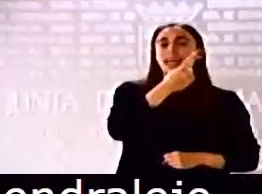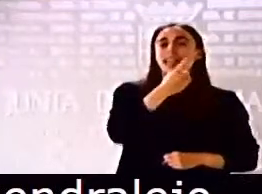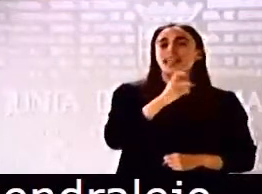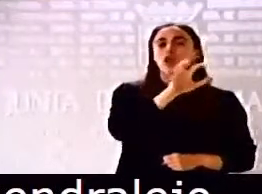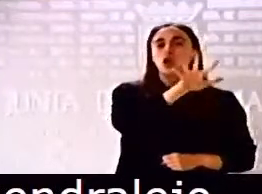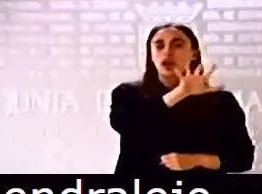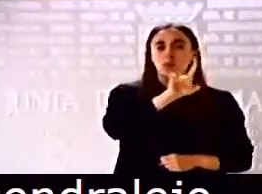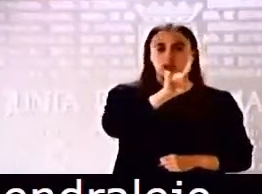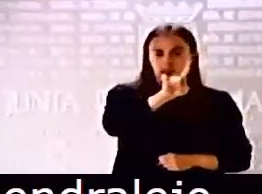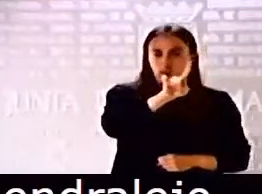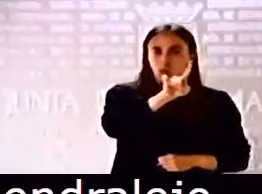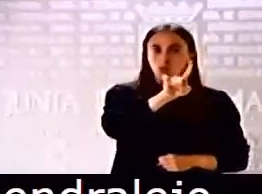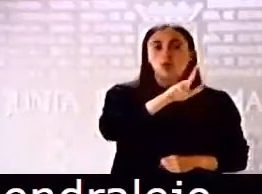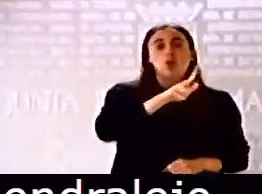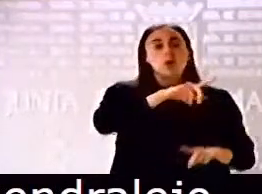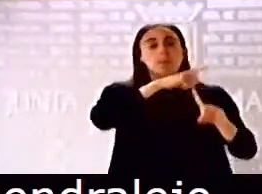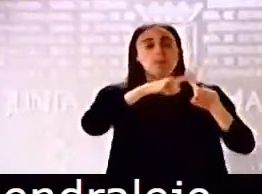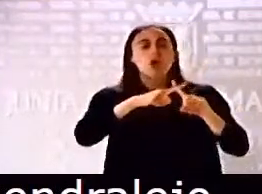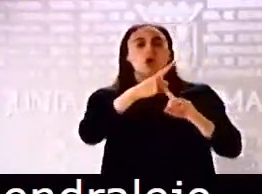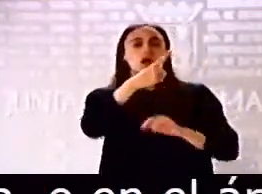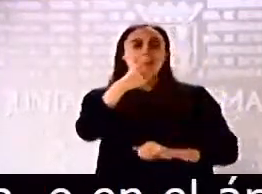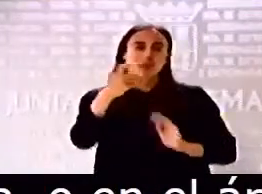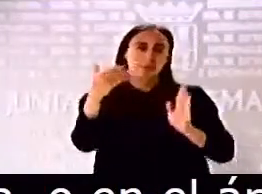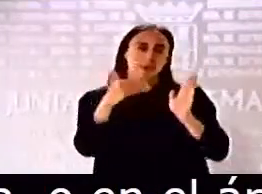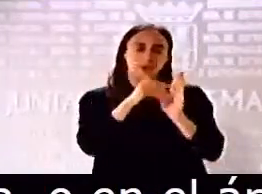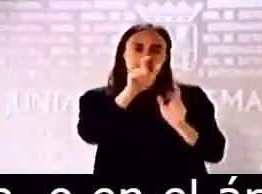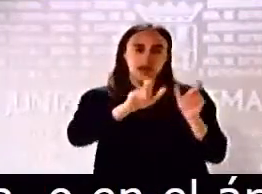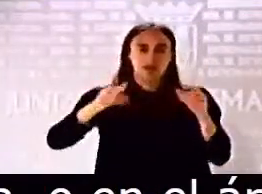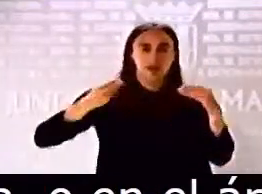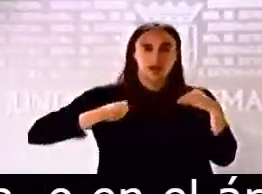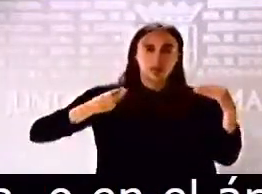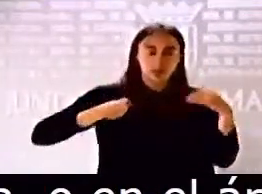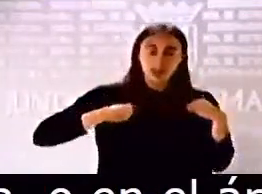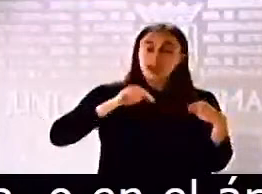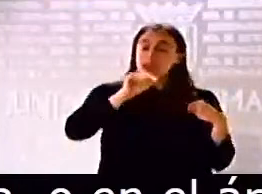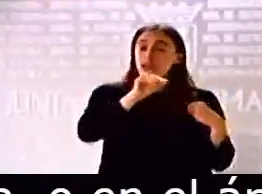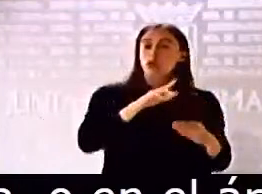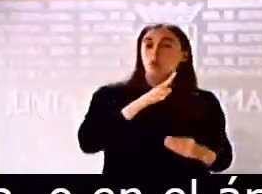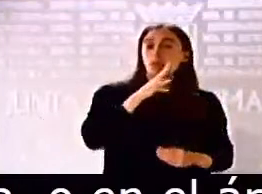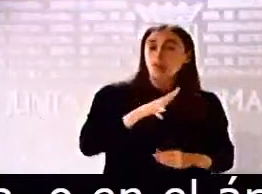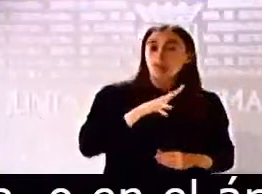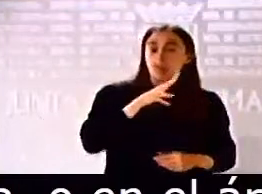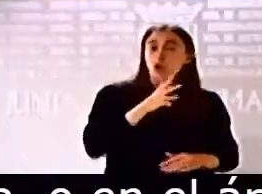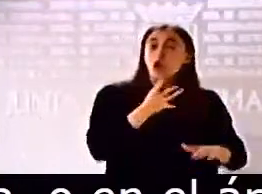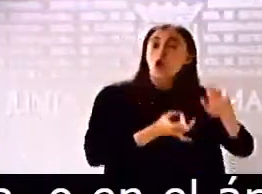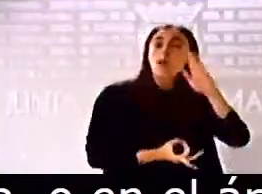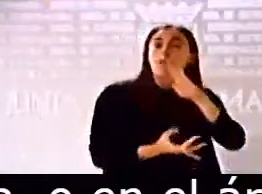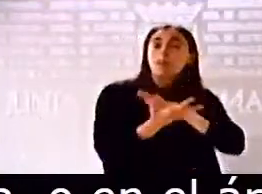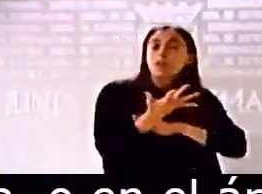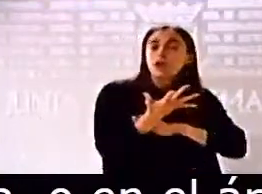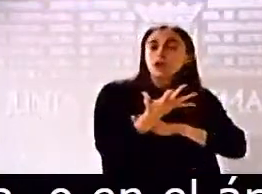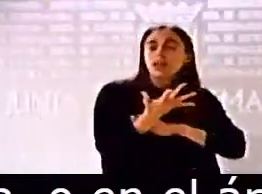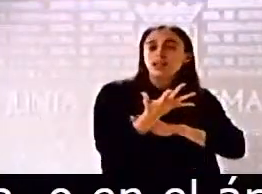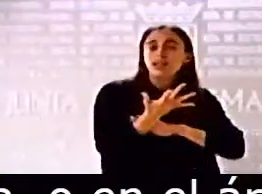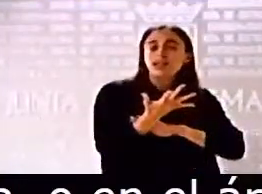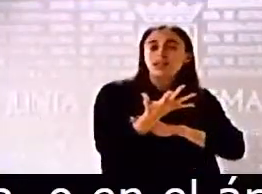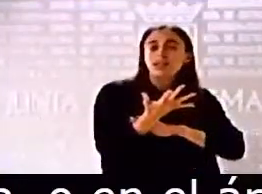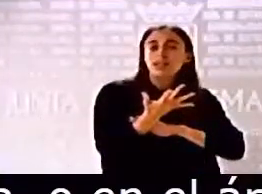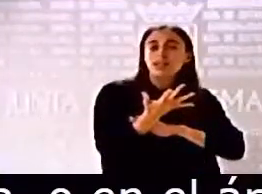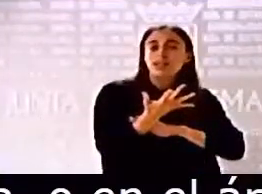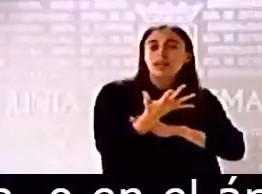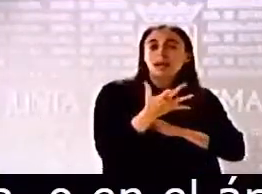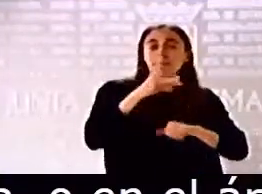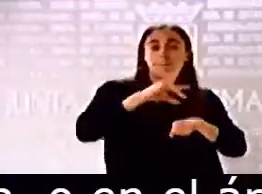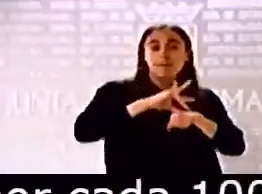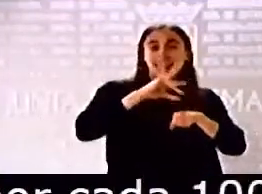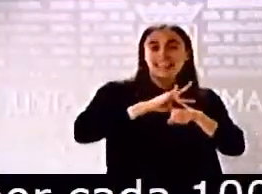151 casos por cada 100.000 habitantes, que viene justificado sobre todo con respecto al brote que se declaró en medicina